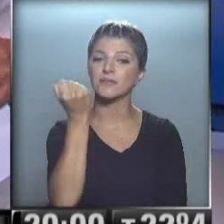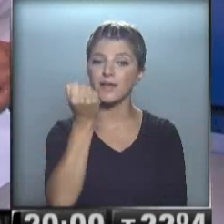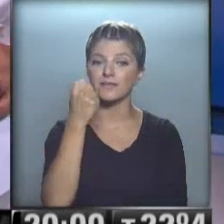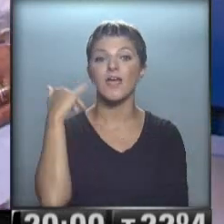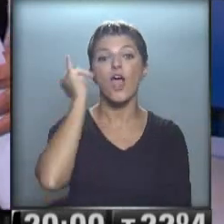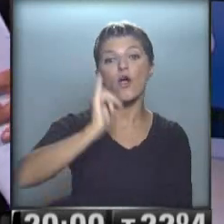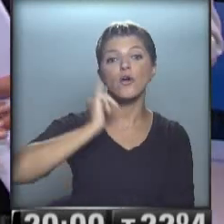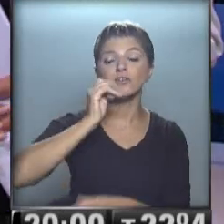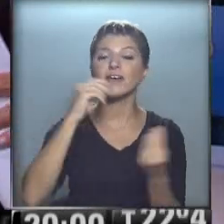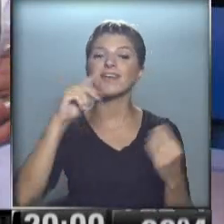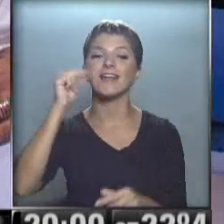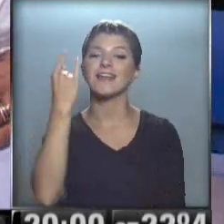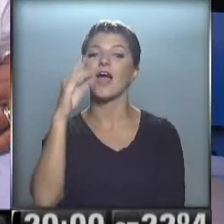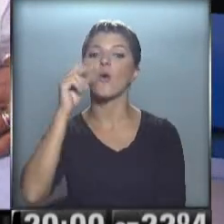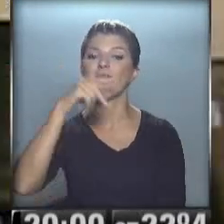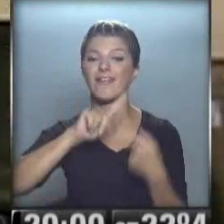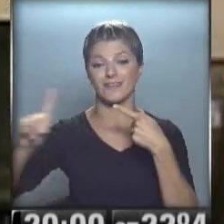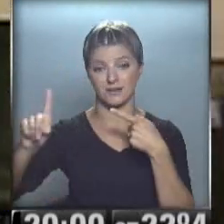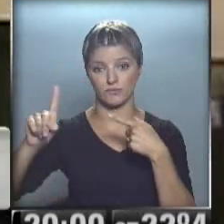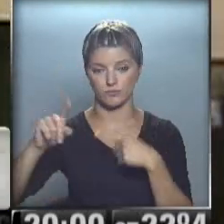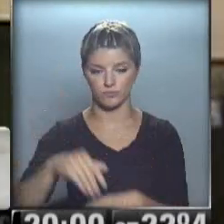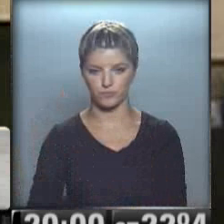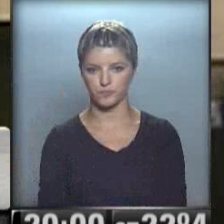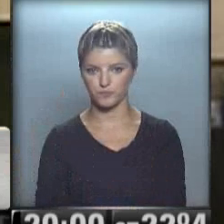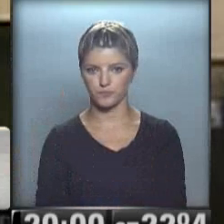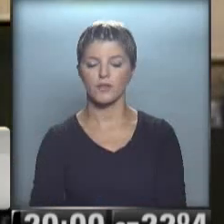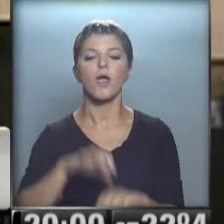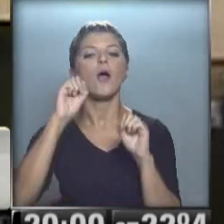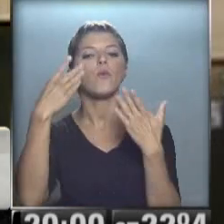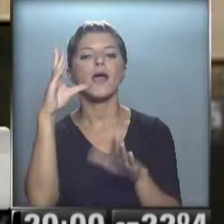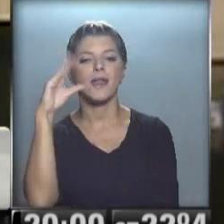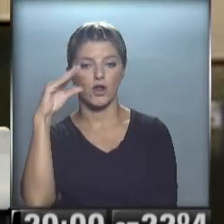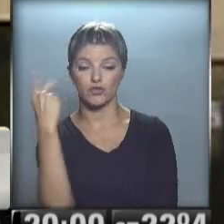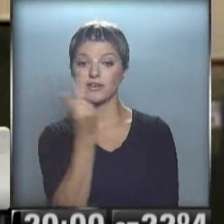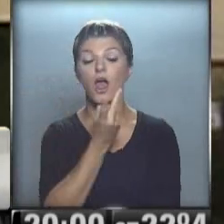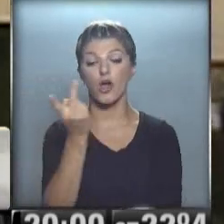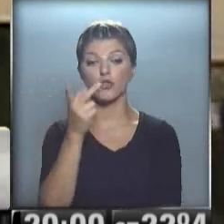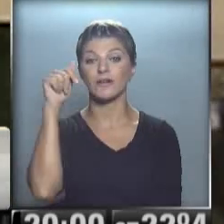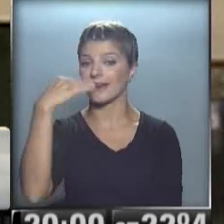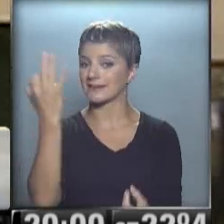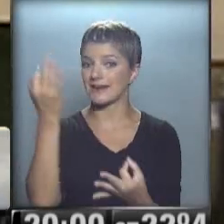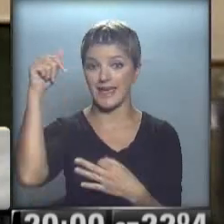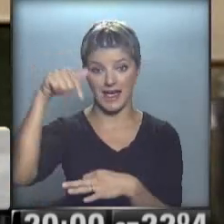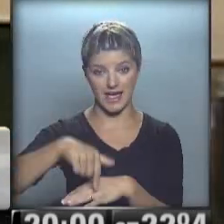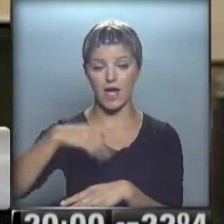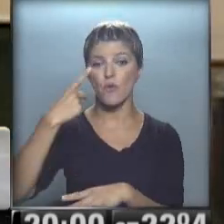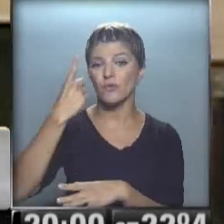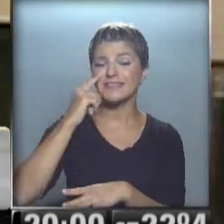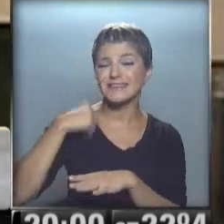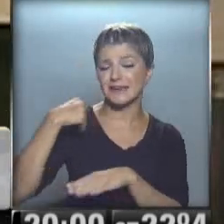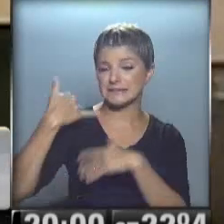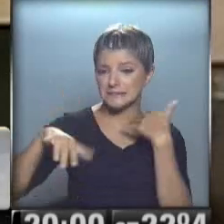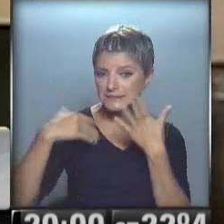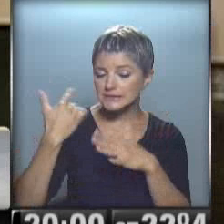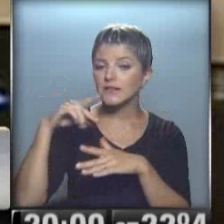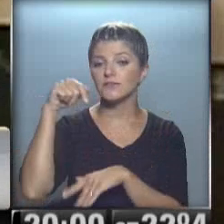los anticipos. Laura Maiocchi en vivo. Laura. Buenas noches, Pablo, Cecilia. Lo cierto es que tras una jornada muy extensa,